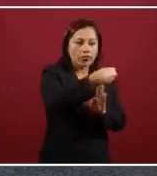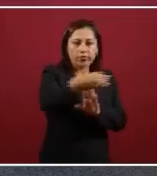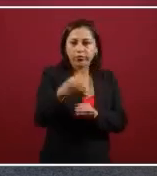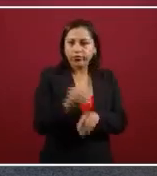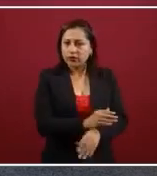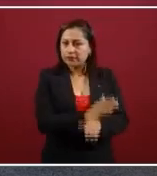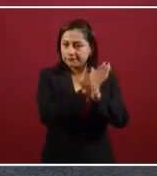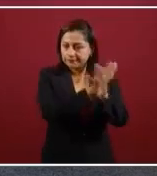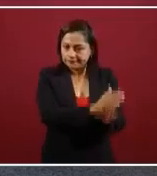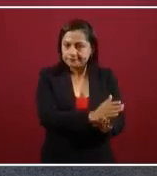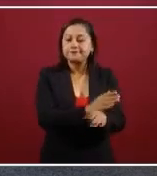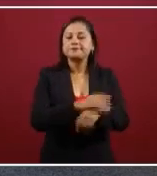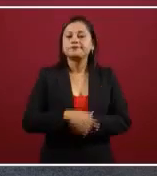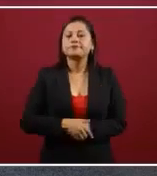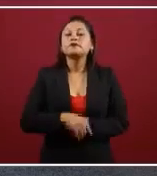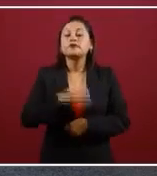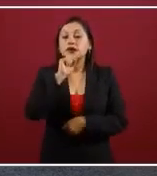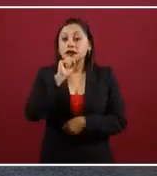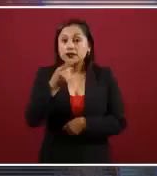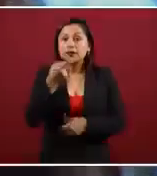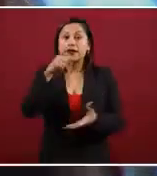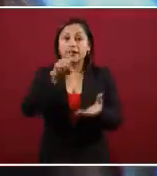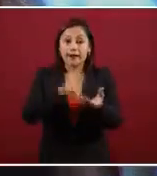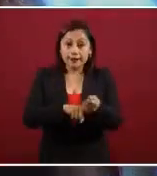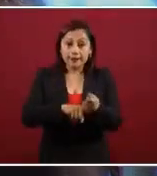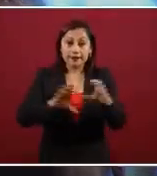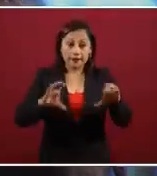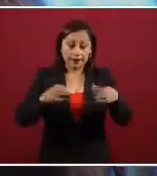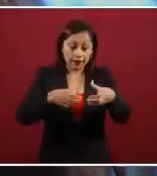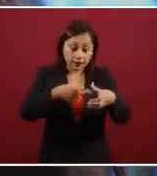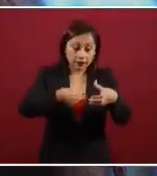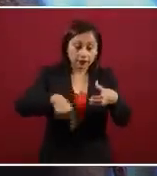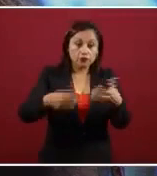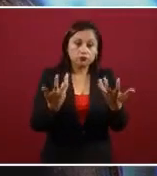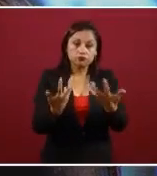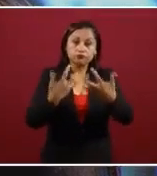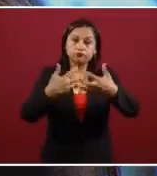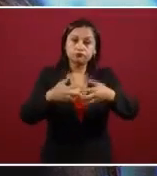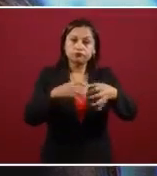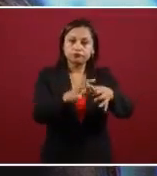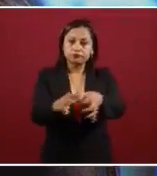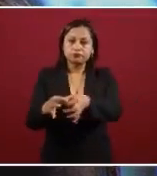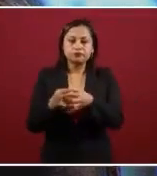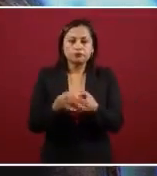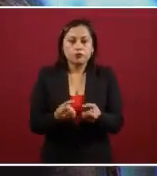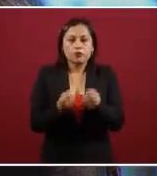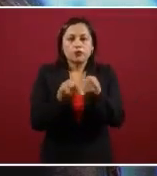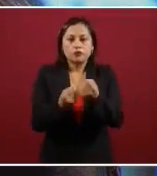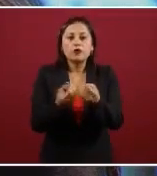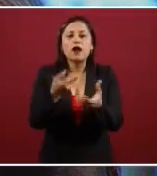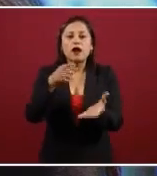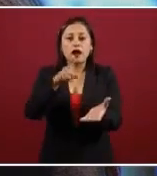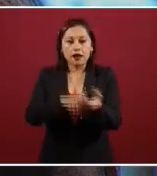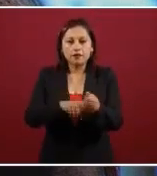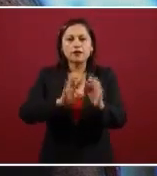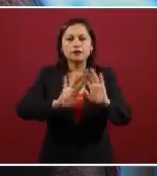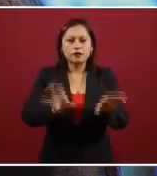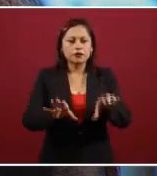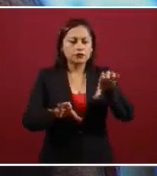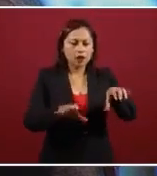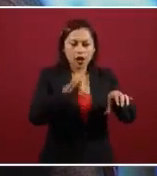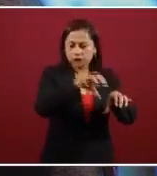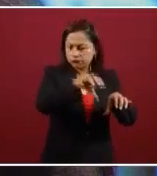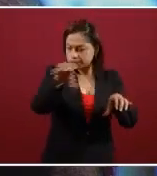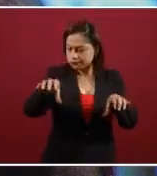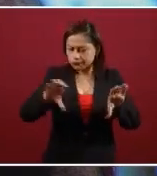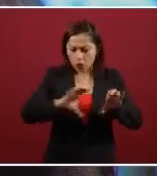para la reconstrucción del tejido social comunitario. Estamos ya realizando intercambio de conocimientos y experiencias para